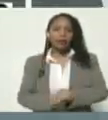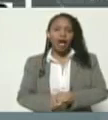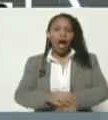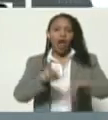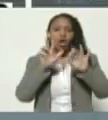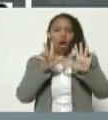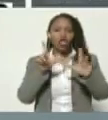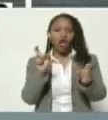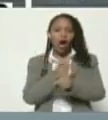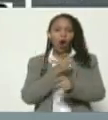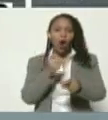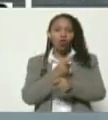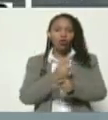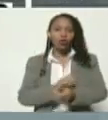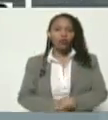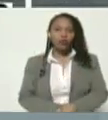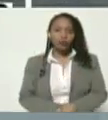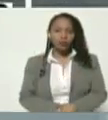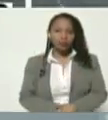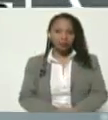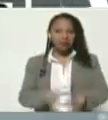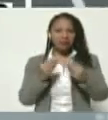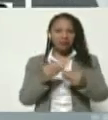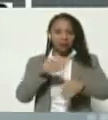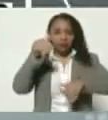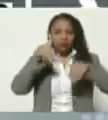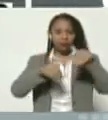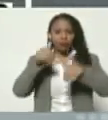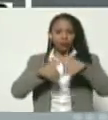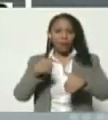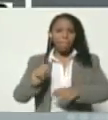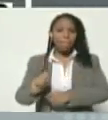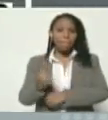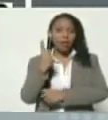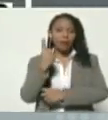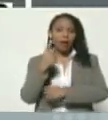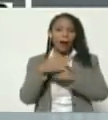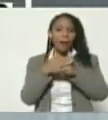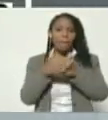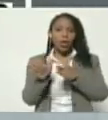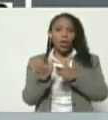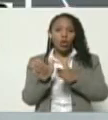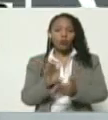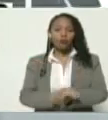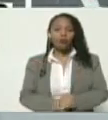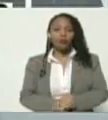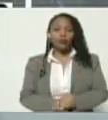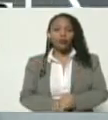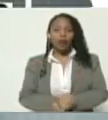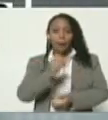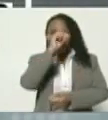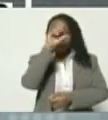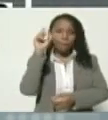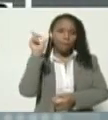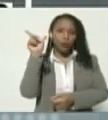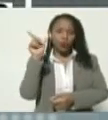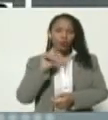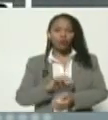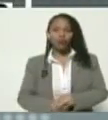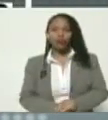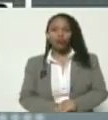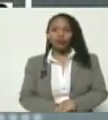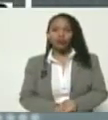de agosto para las elecciones primarias abiertas del Partido Socialista Unido